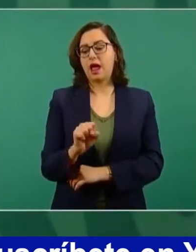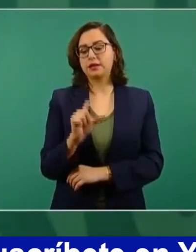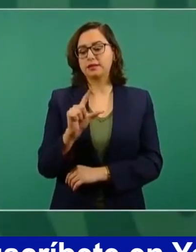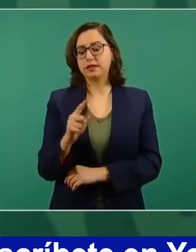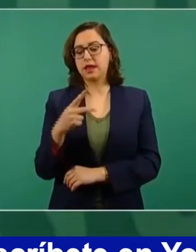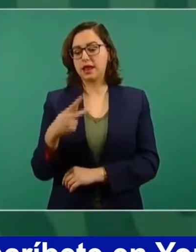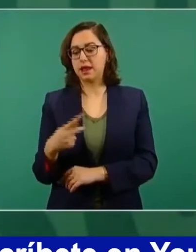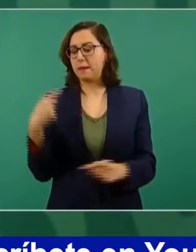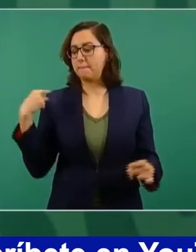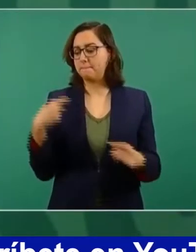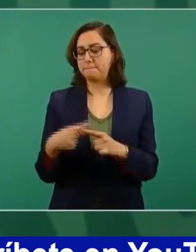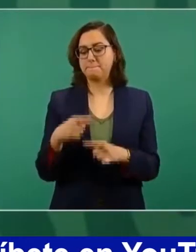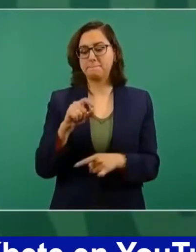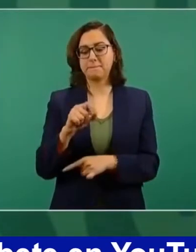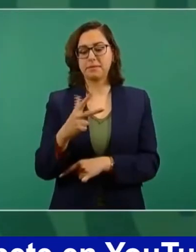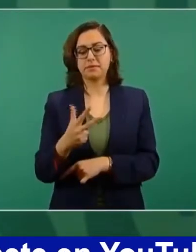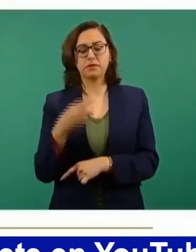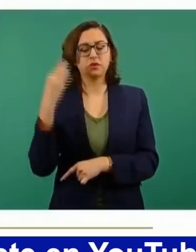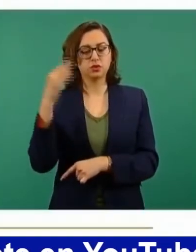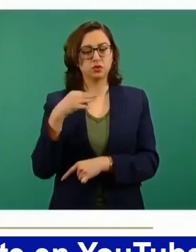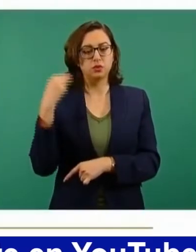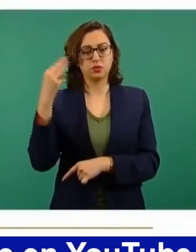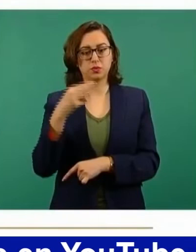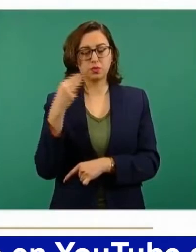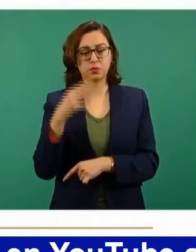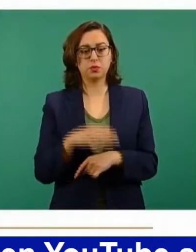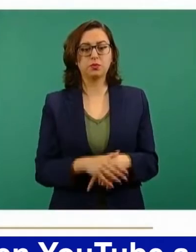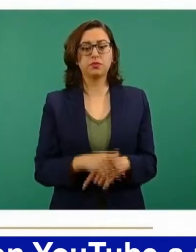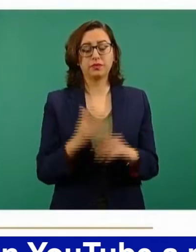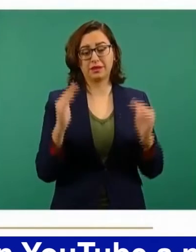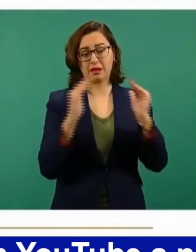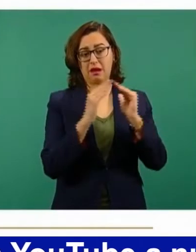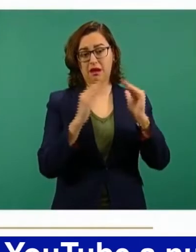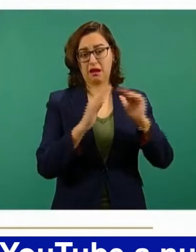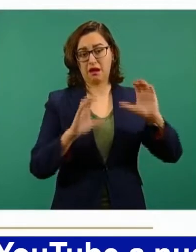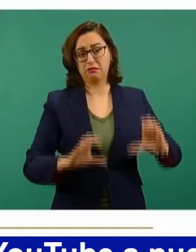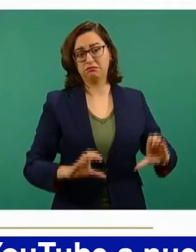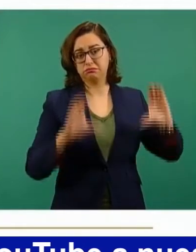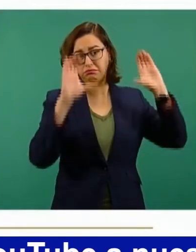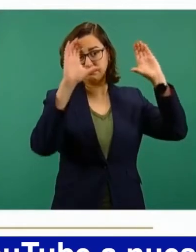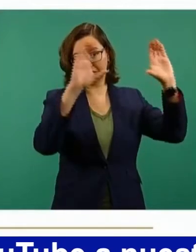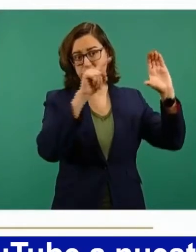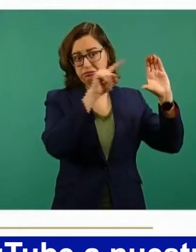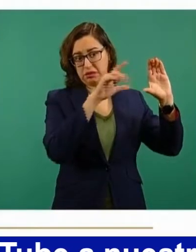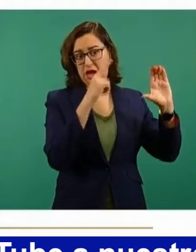al 28 de marzo, el gas LP estacionario tuvo el indicador de ganancia más alto con